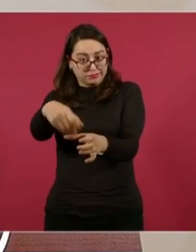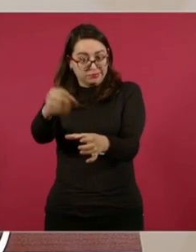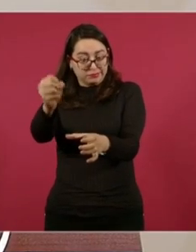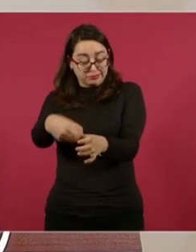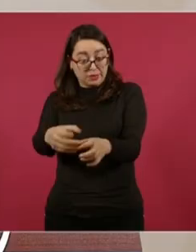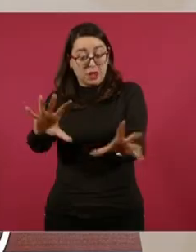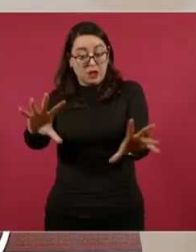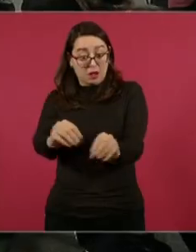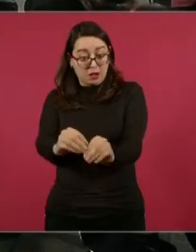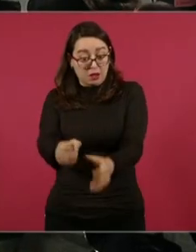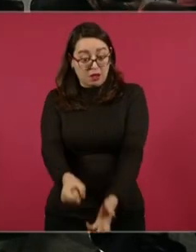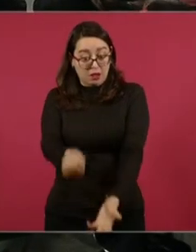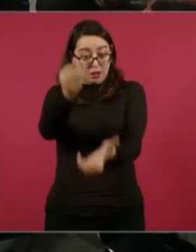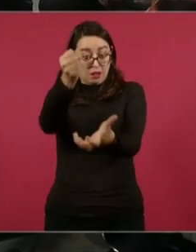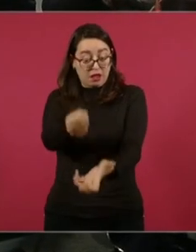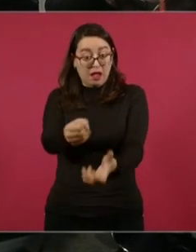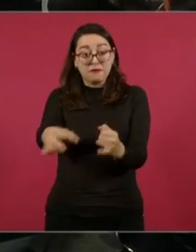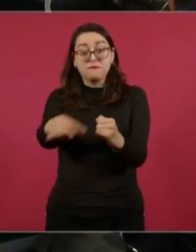El gobierno no aporta.